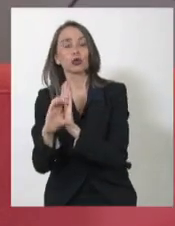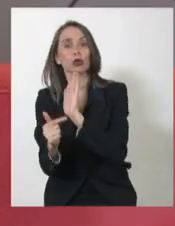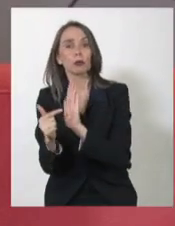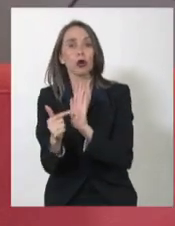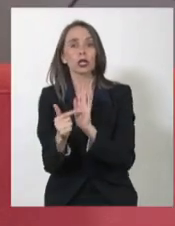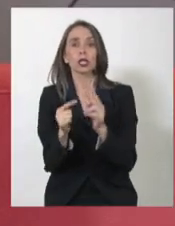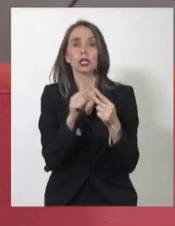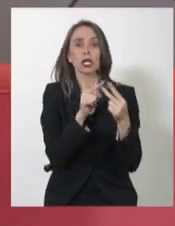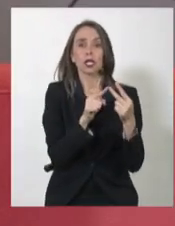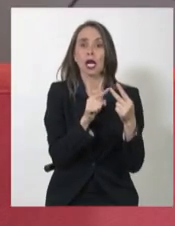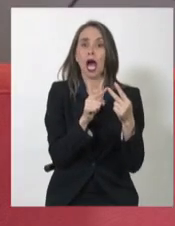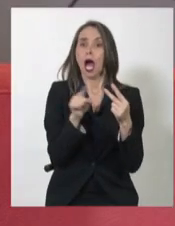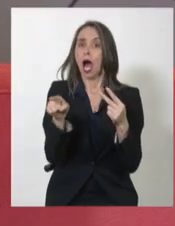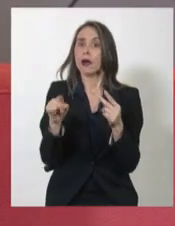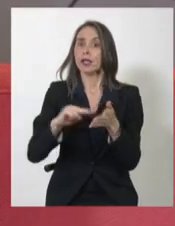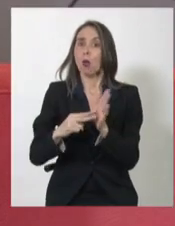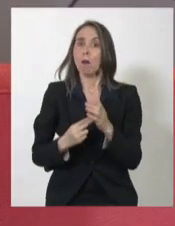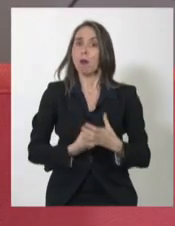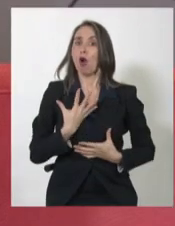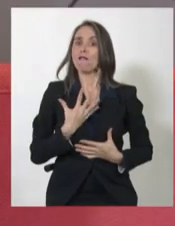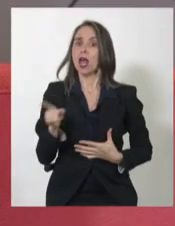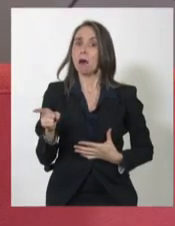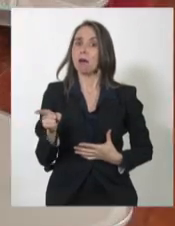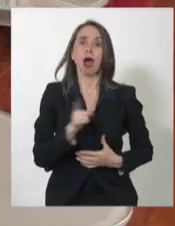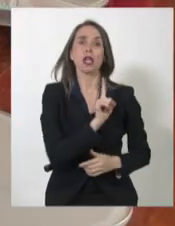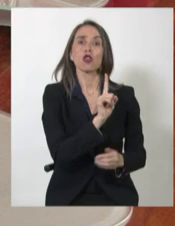problema que no se daría en la asamblea constituyente.